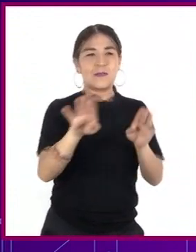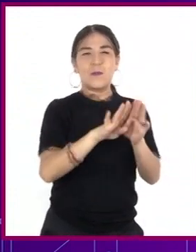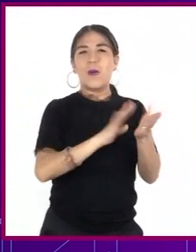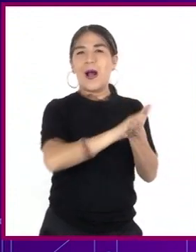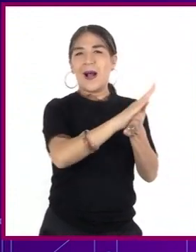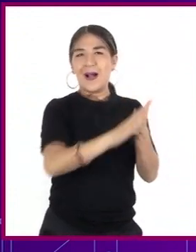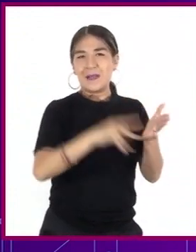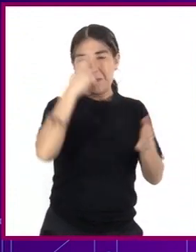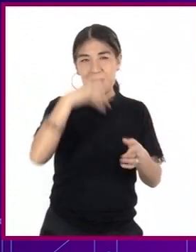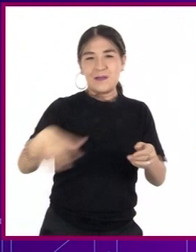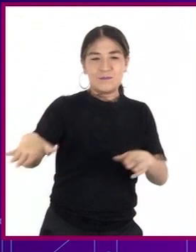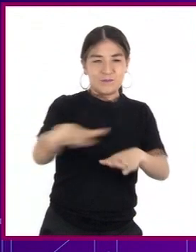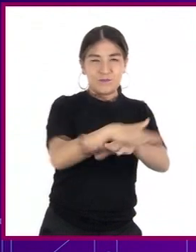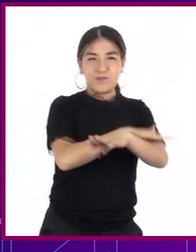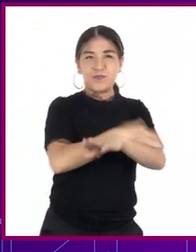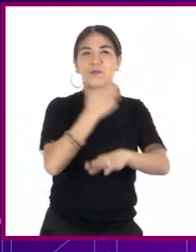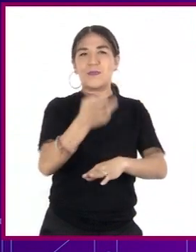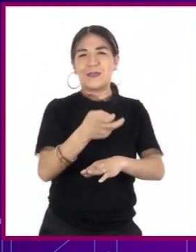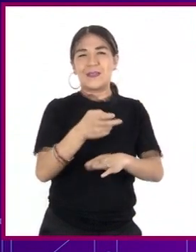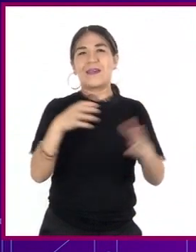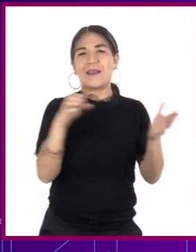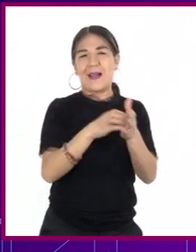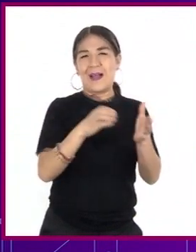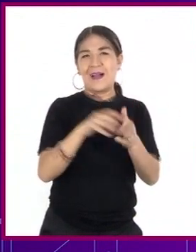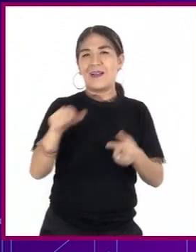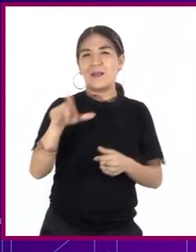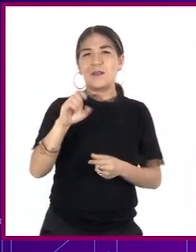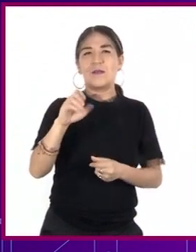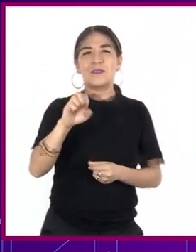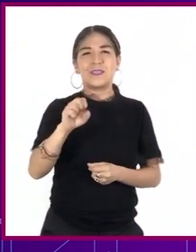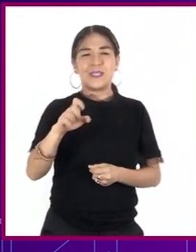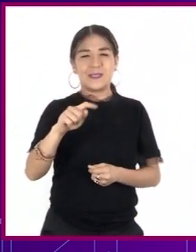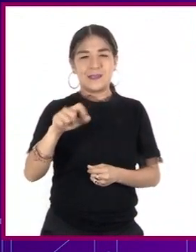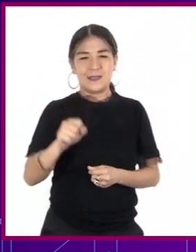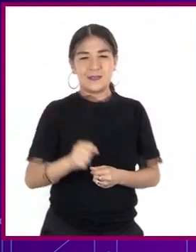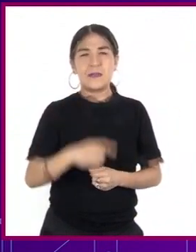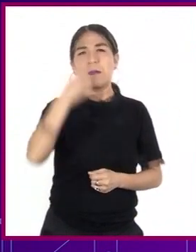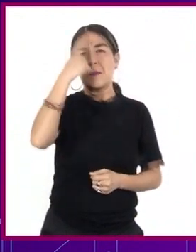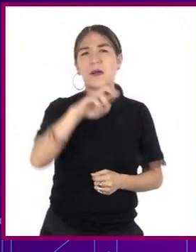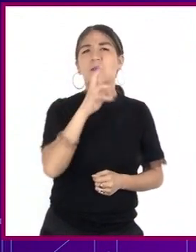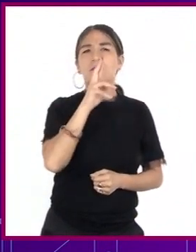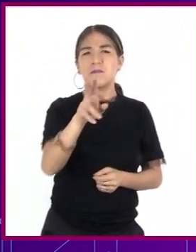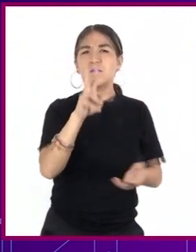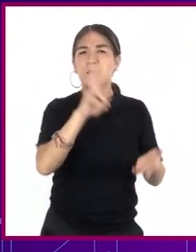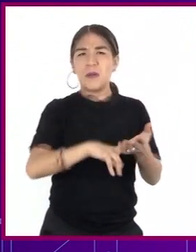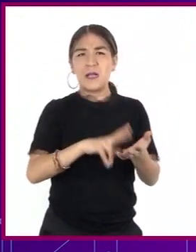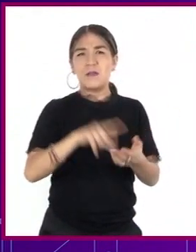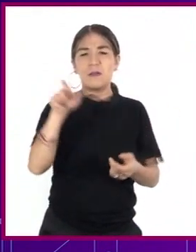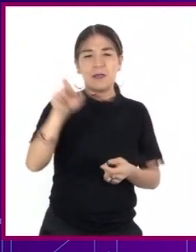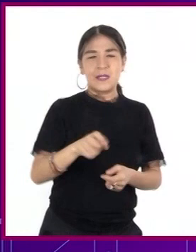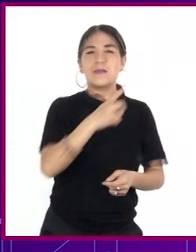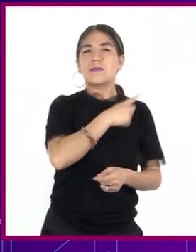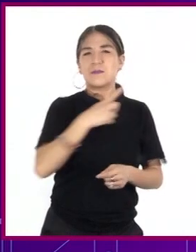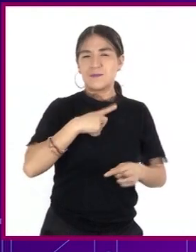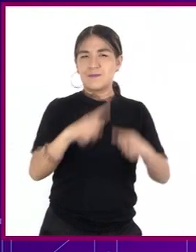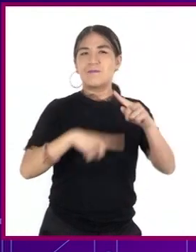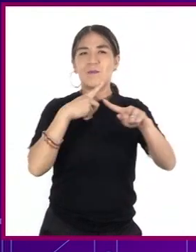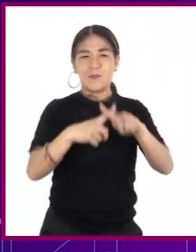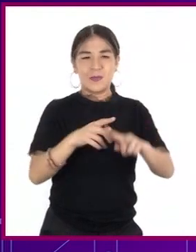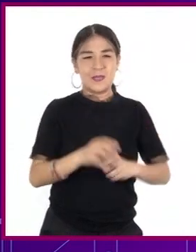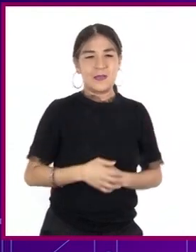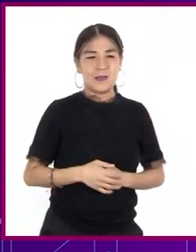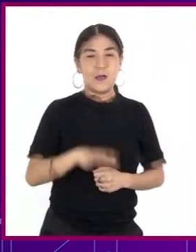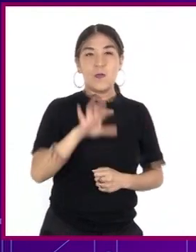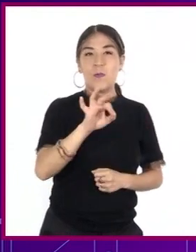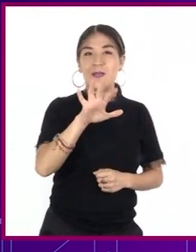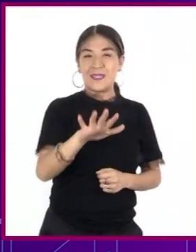cubrir con el contenido de una caja de losetas. Para determinar el valor de X, se multiplican